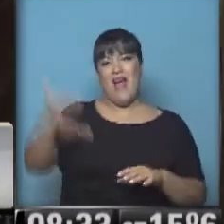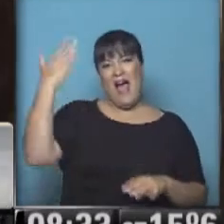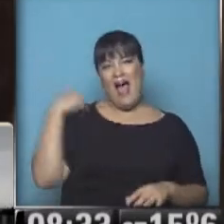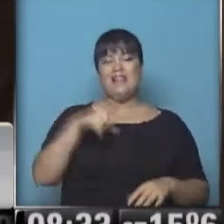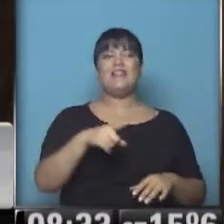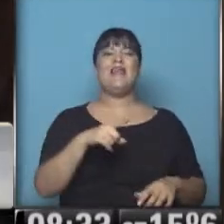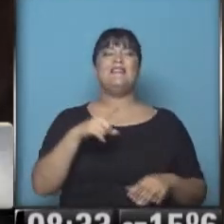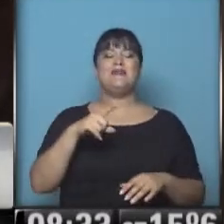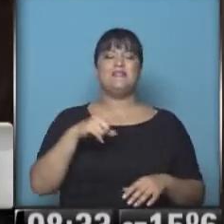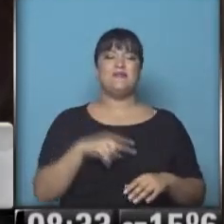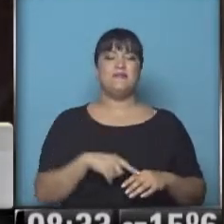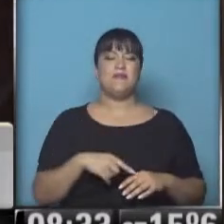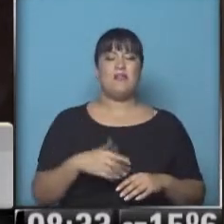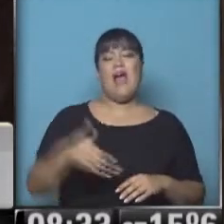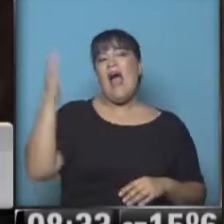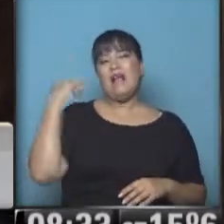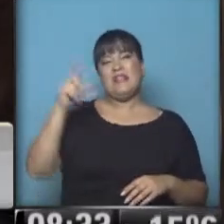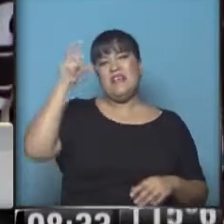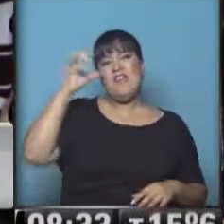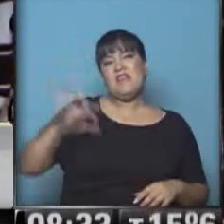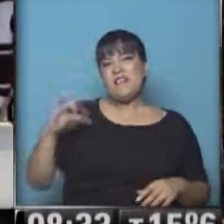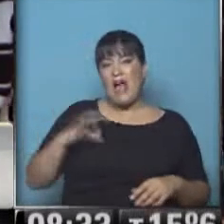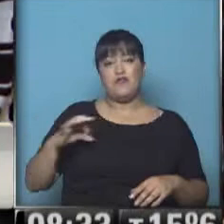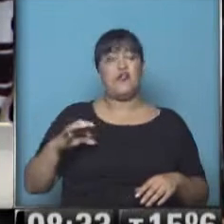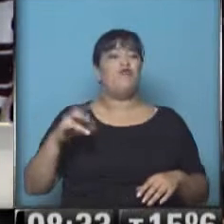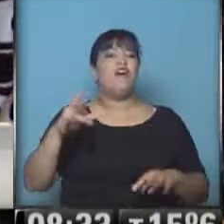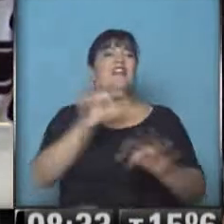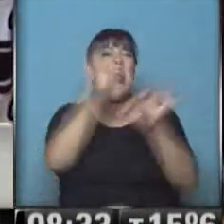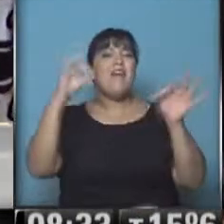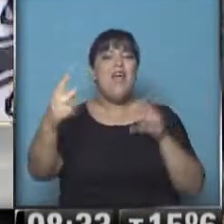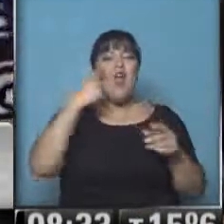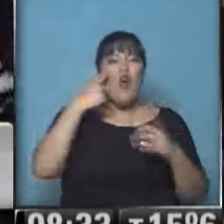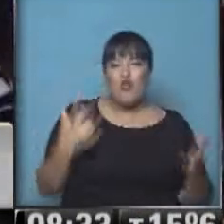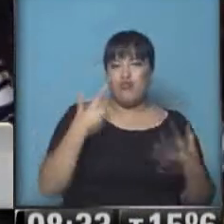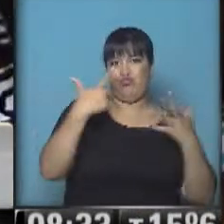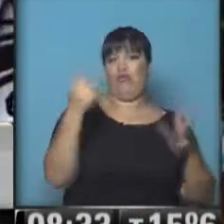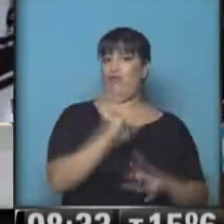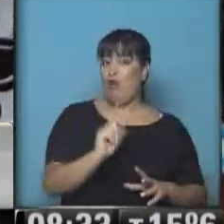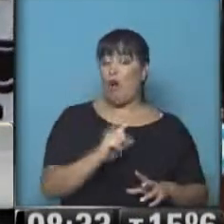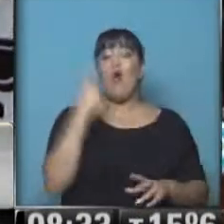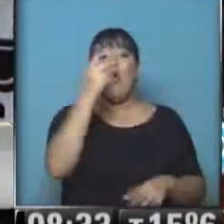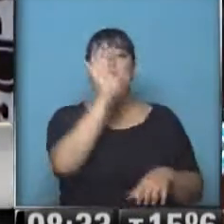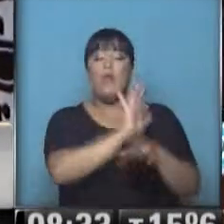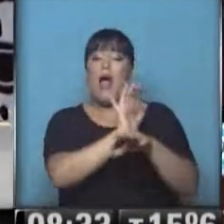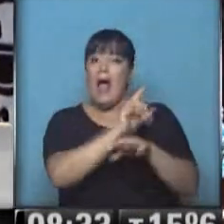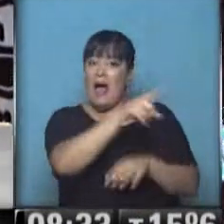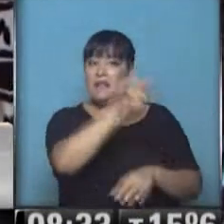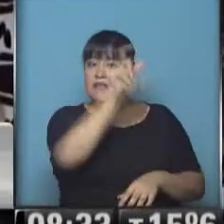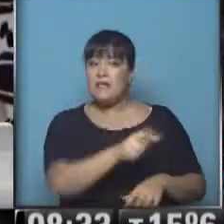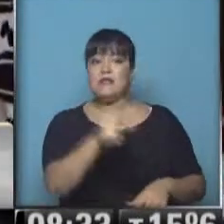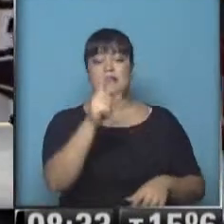hace, 10 años, un periodista una vez dijo, en ese momento habían dicho,